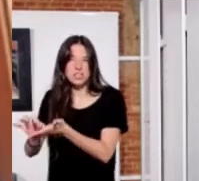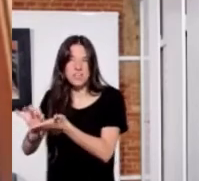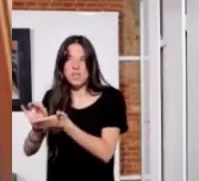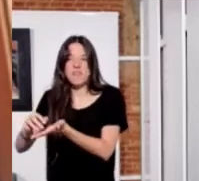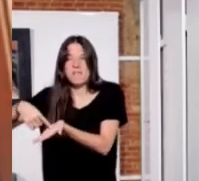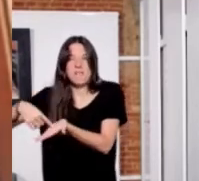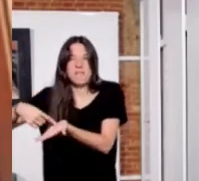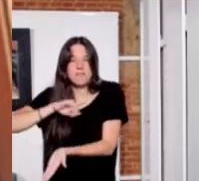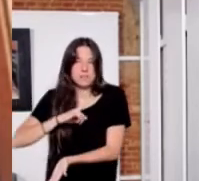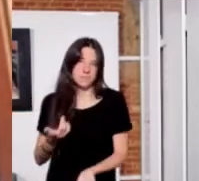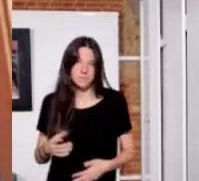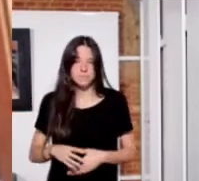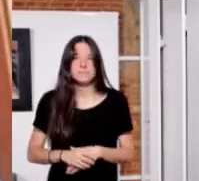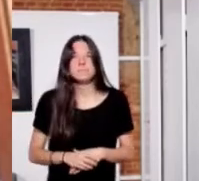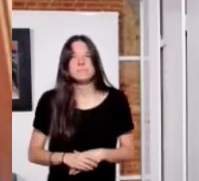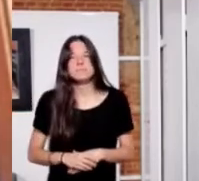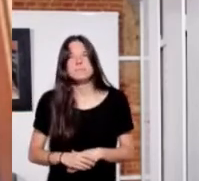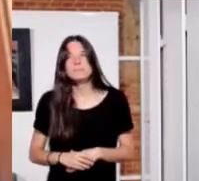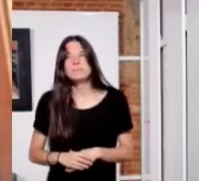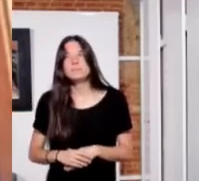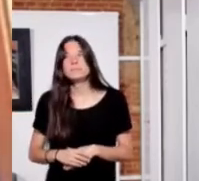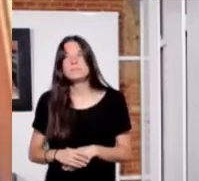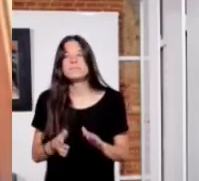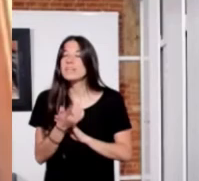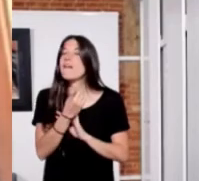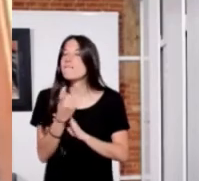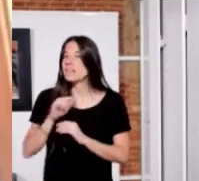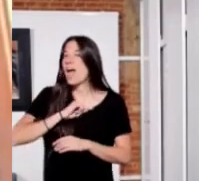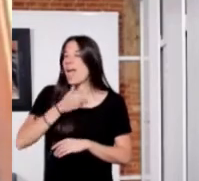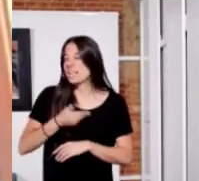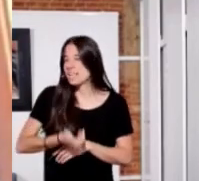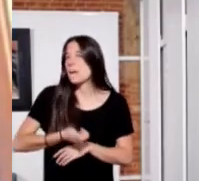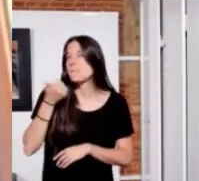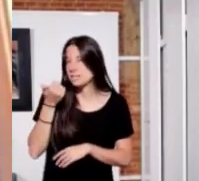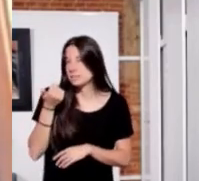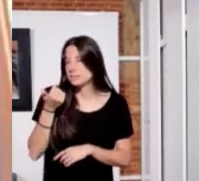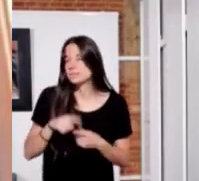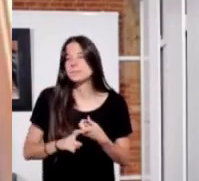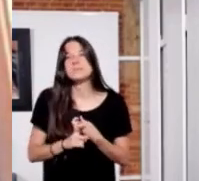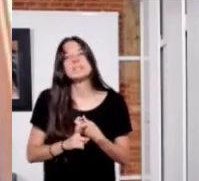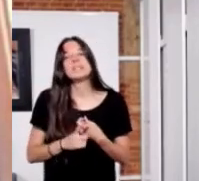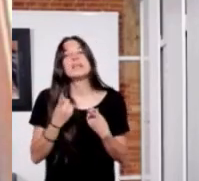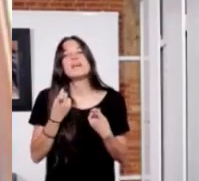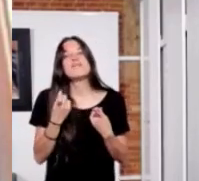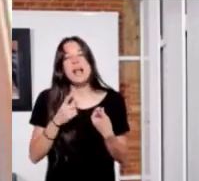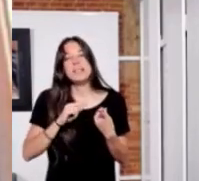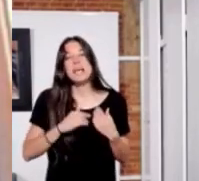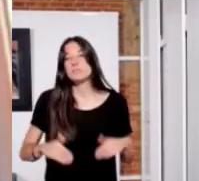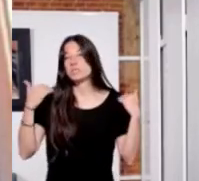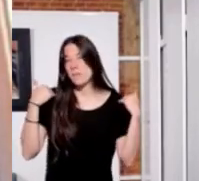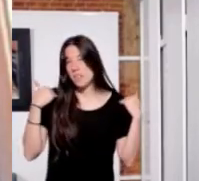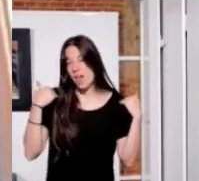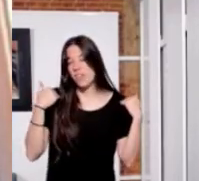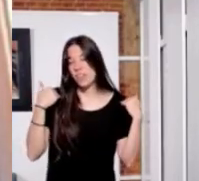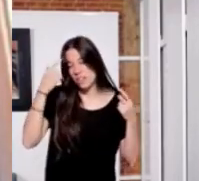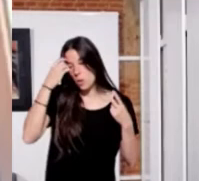nos presenta. Nos hace falta mucha más ética que mera moral, más responsabilidad que mera convicción y más ética cívica